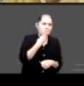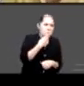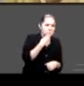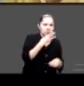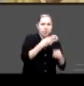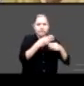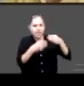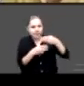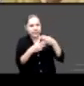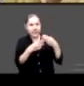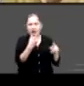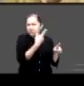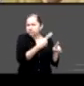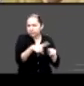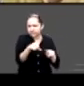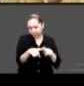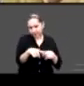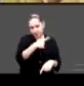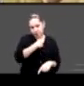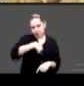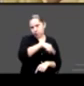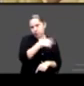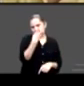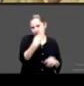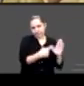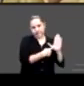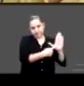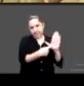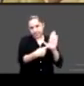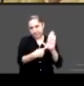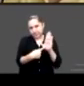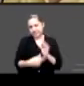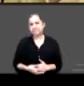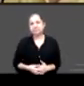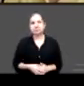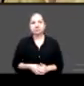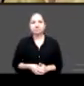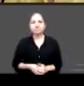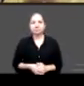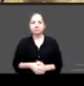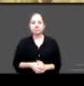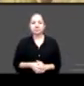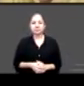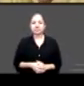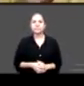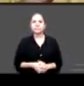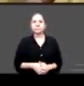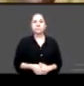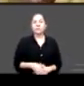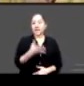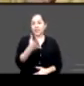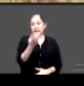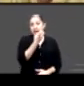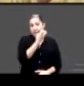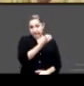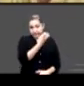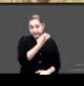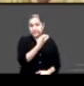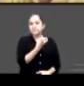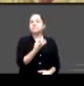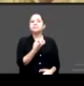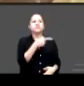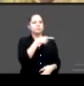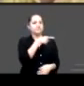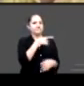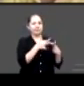Ay, perdónenme. Compartirles de los recursos que nosotros tenemos. Aquí está el recurso más importante,